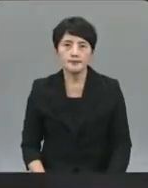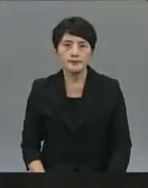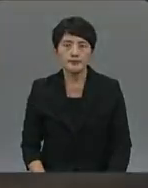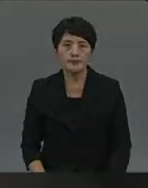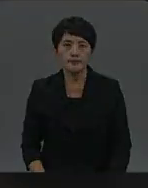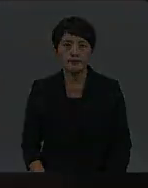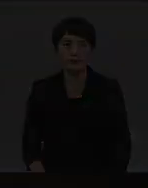sector